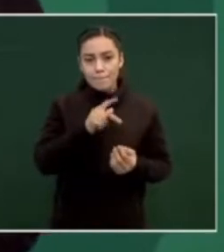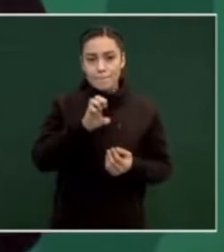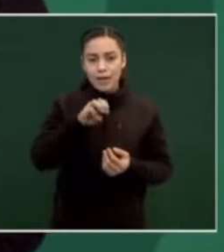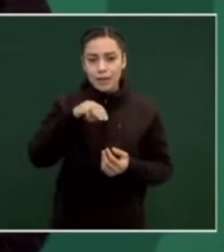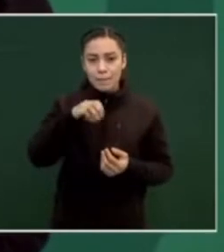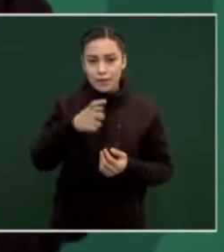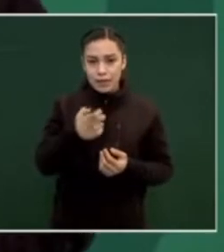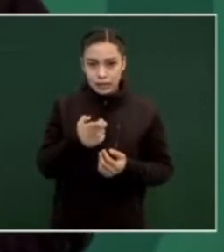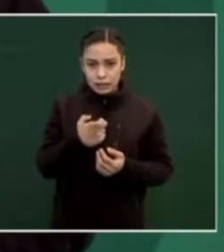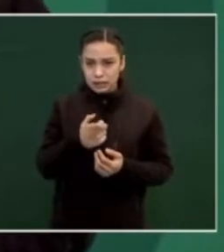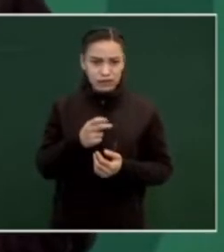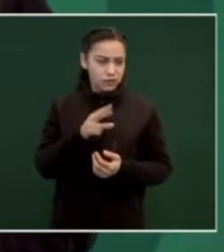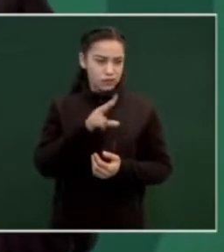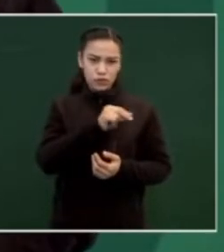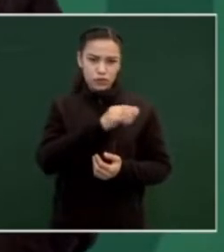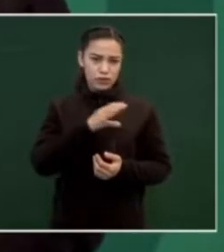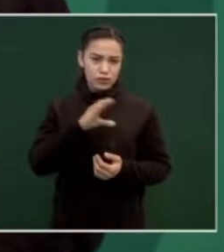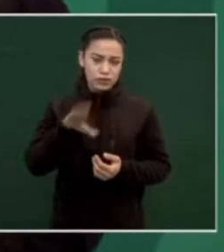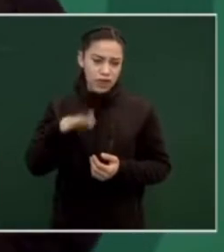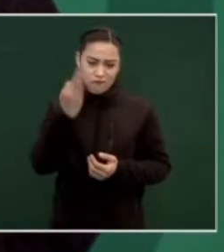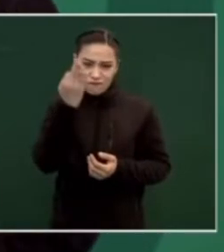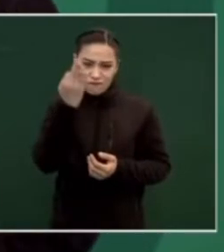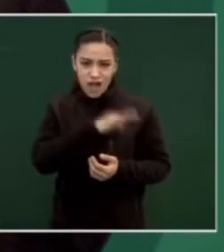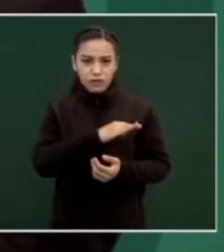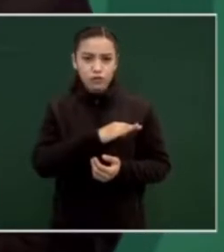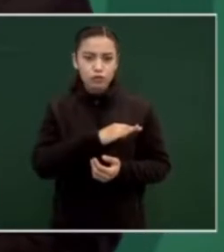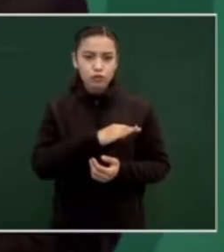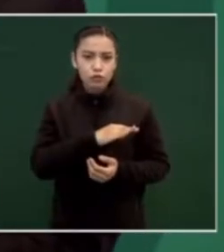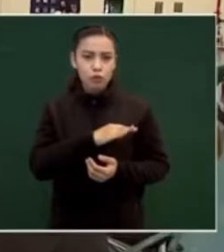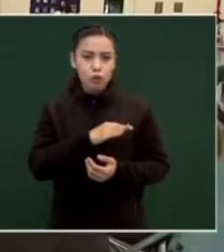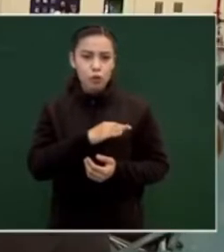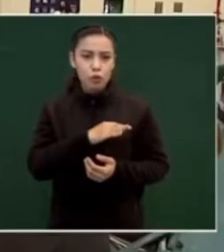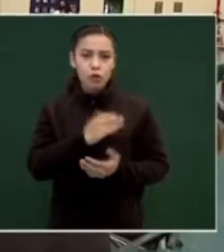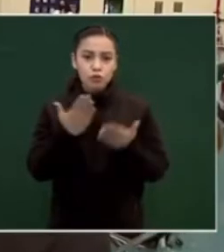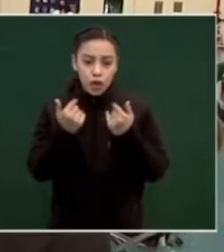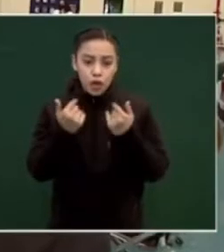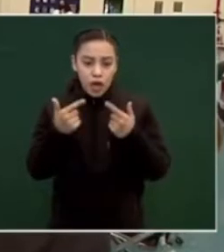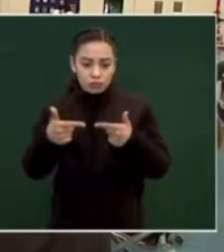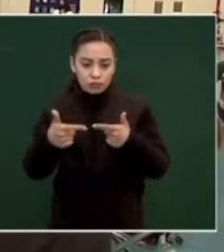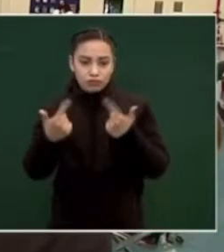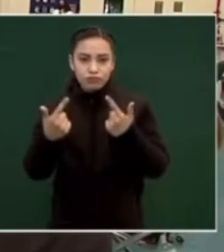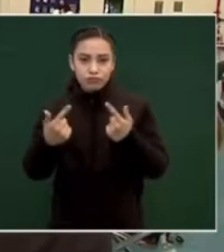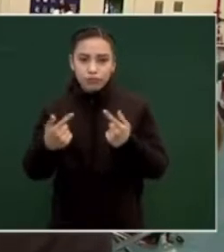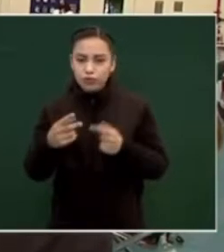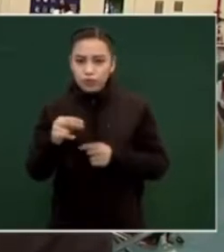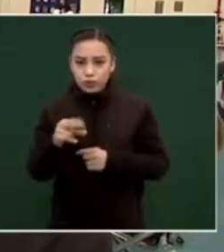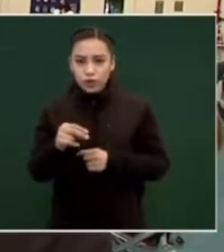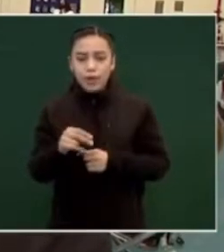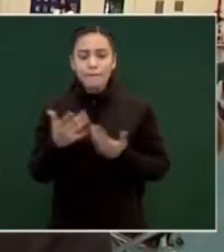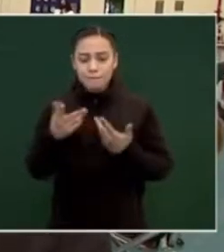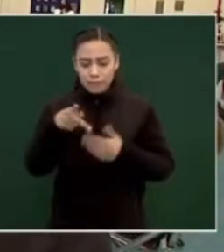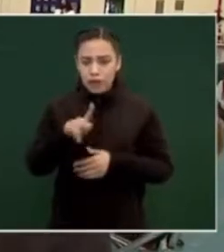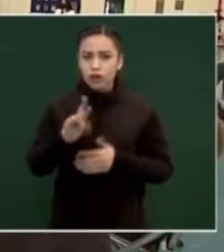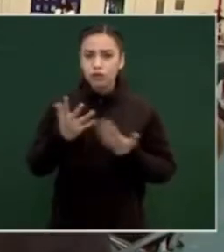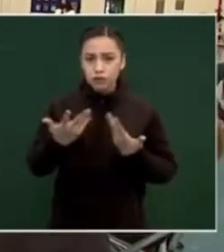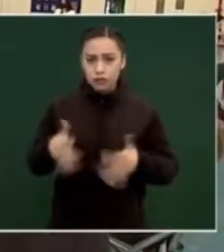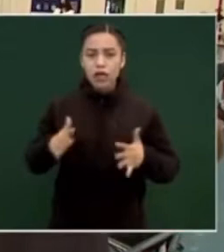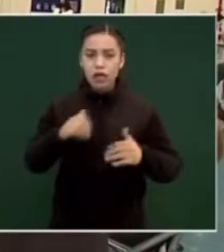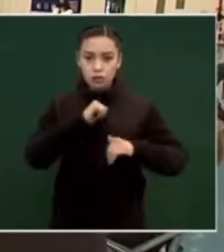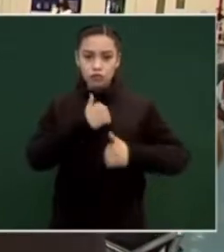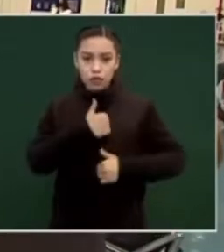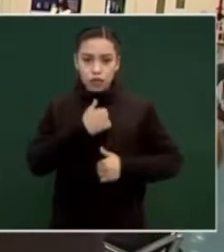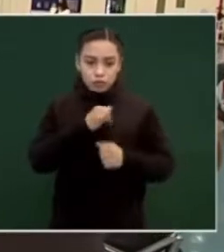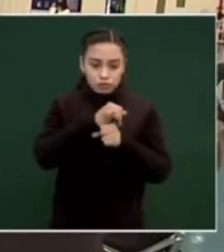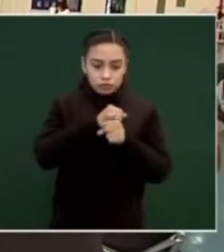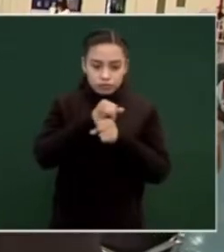no hay conflicto intereses pero más ya la autoridad se va a hacer cargo de investigar es